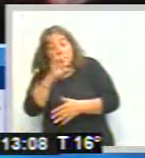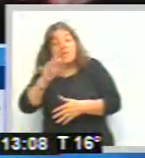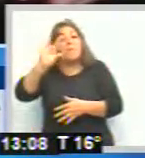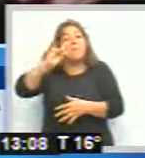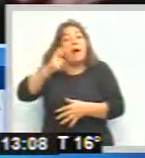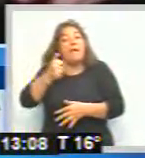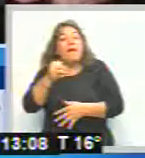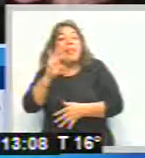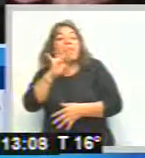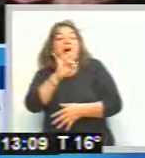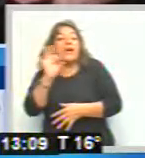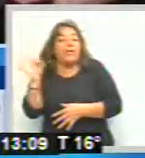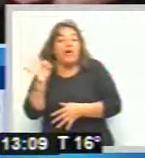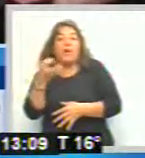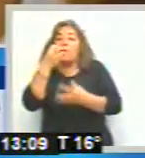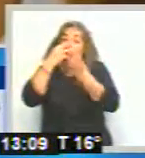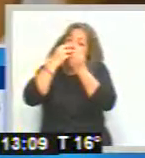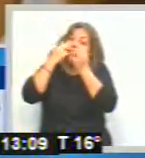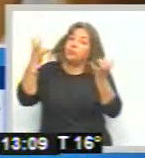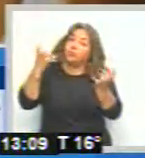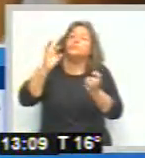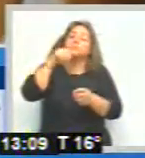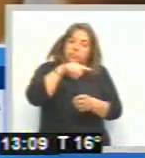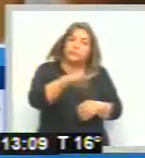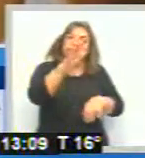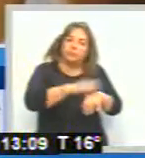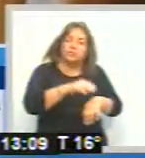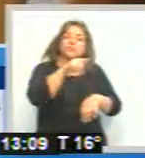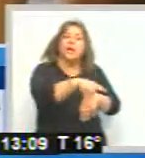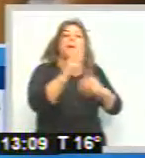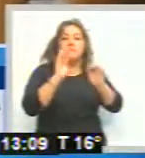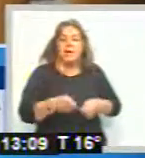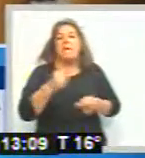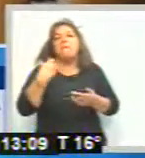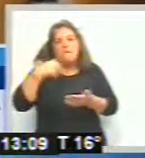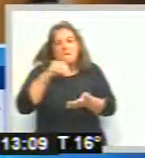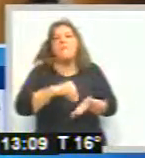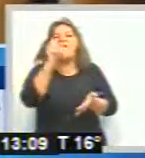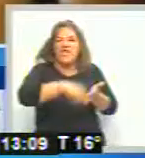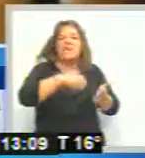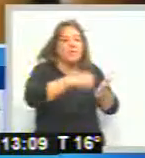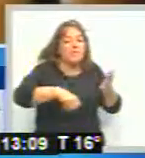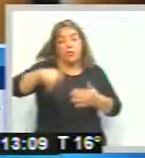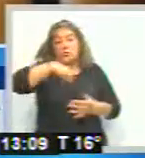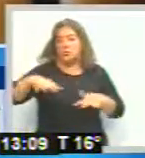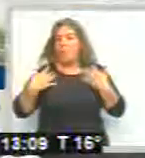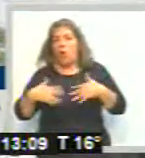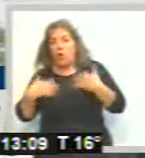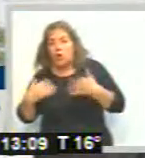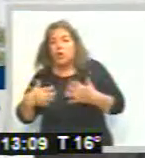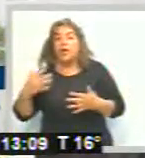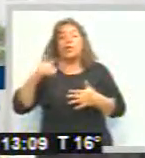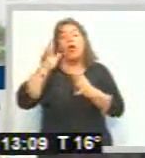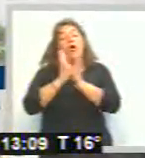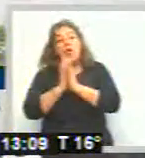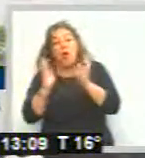digamos, animales que después tuvieron accidentes a causa de la pirotecnia. La verdad que nosotros estamos muy contentos y esperamos que hoy se